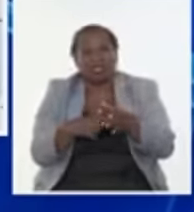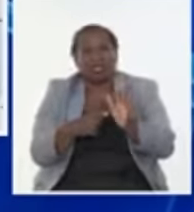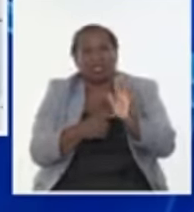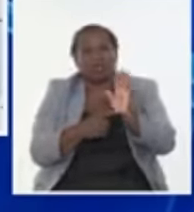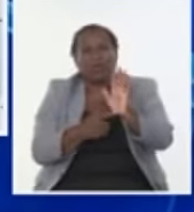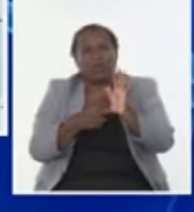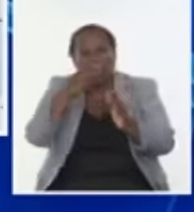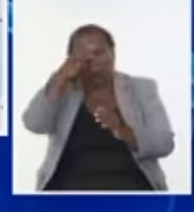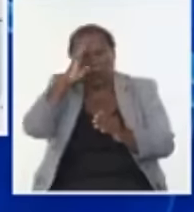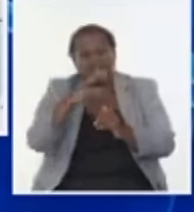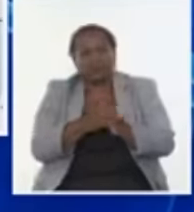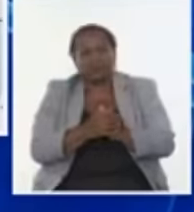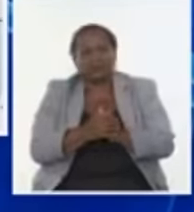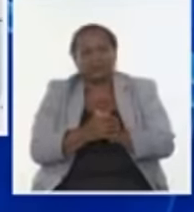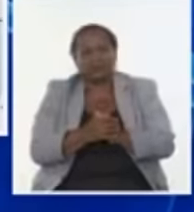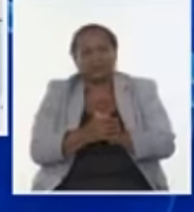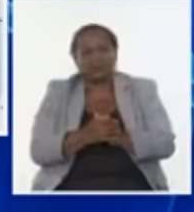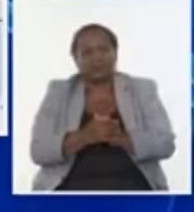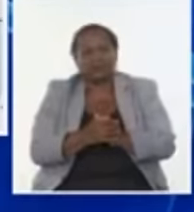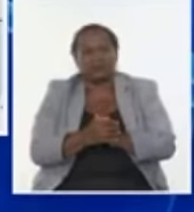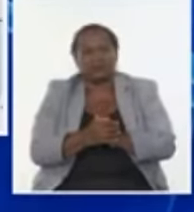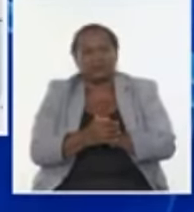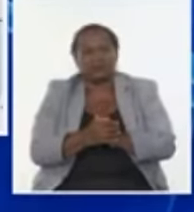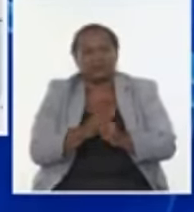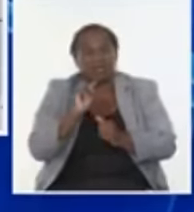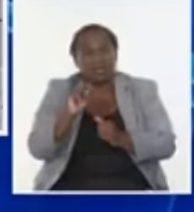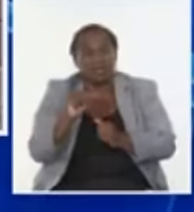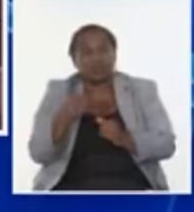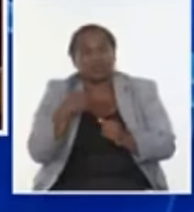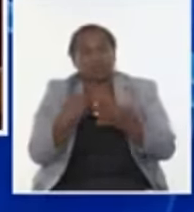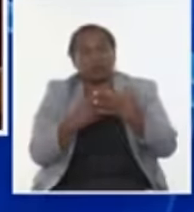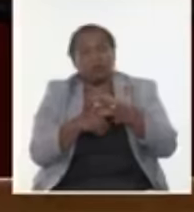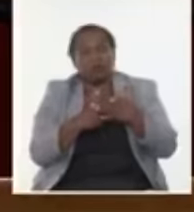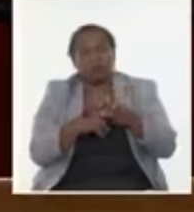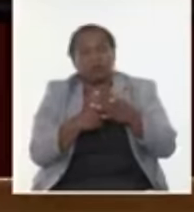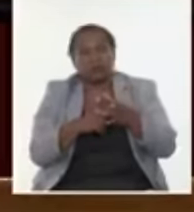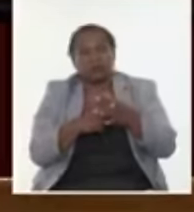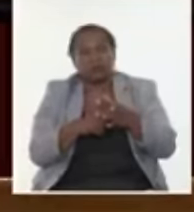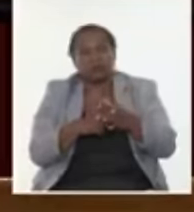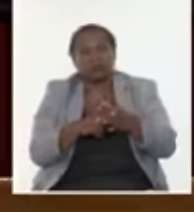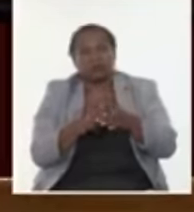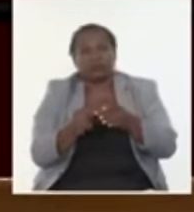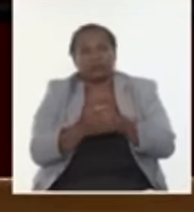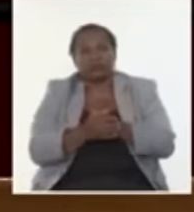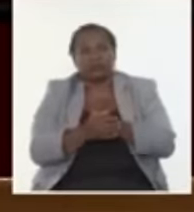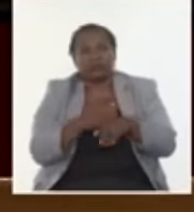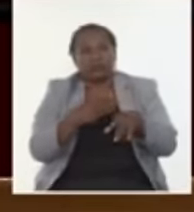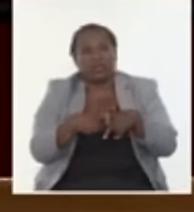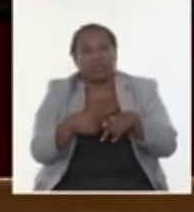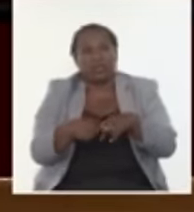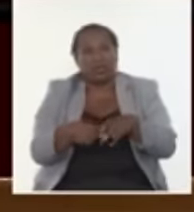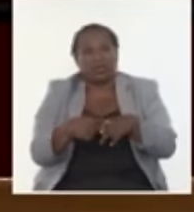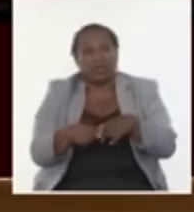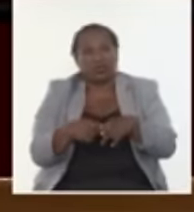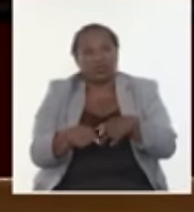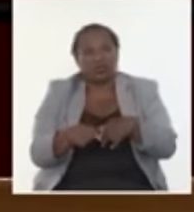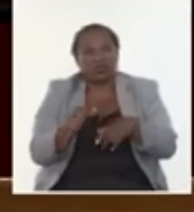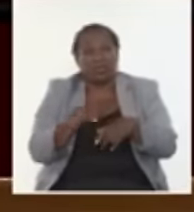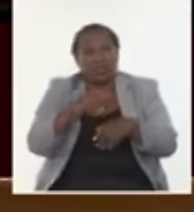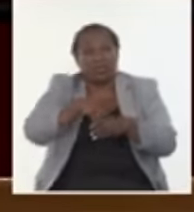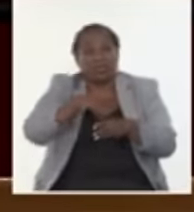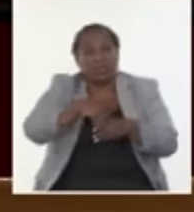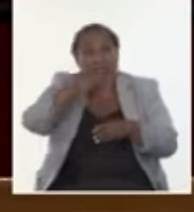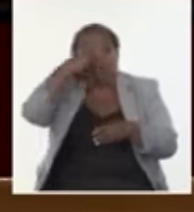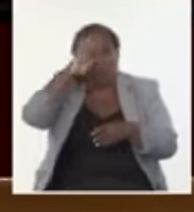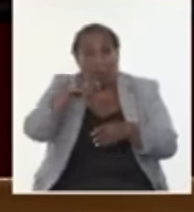país. Y ese es un fenómeno que tenemos que buscar más, sobre todo en aquellas cosas subjetivas, porque dentro del propio país